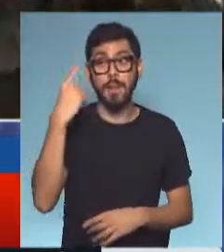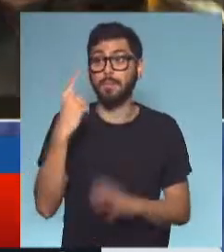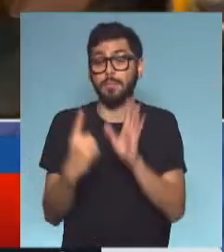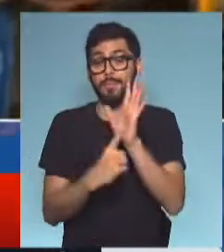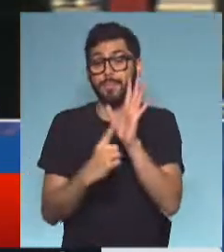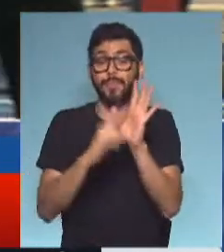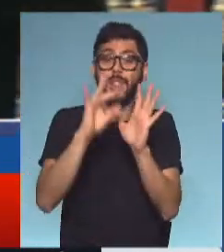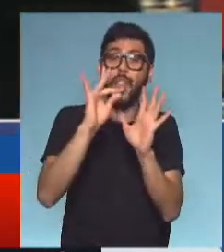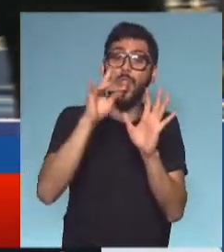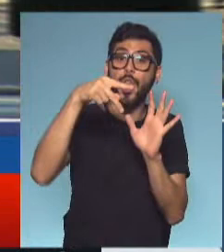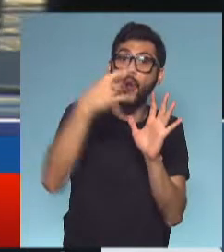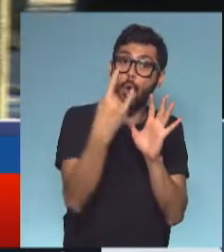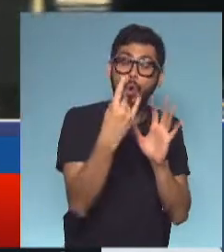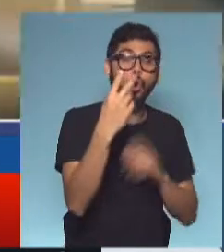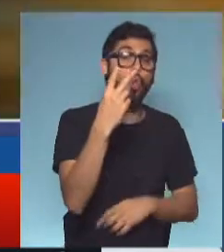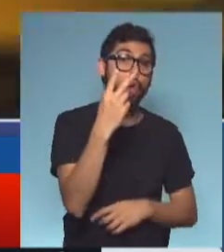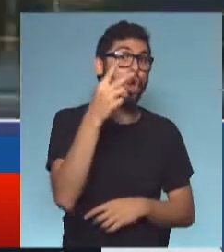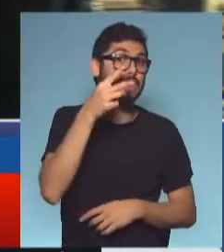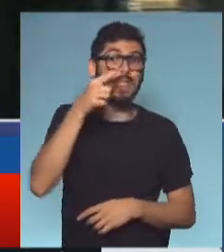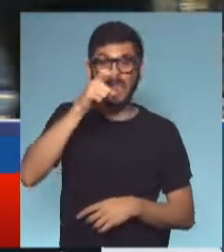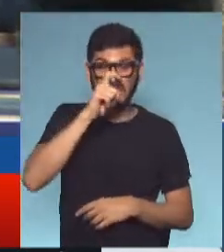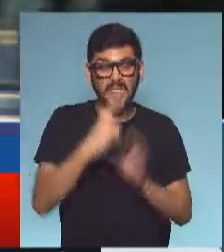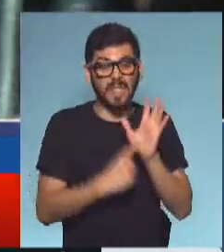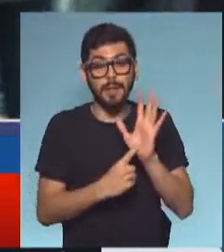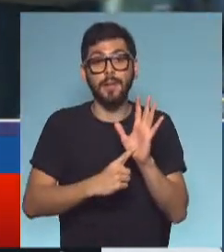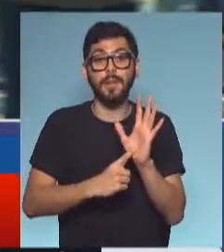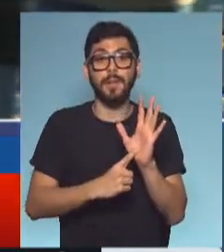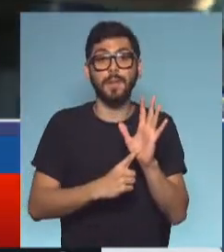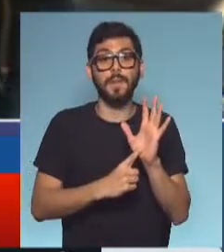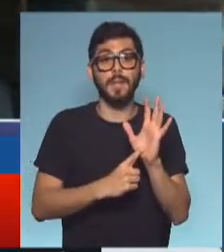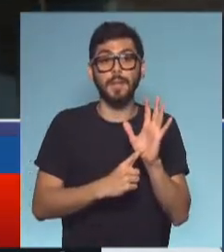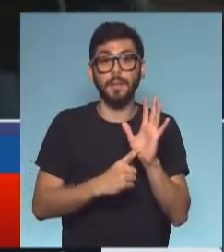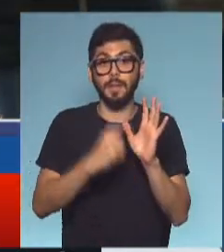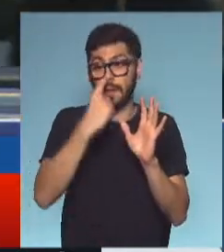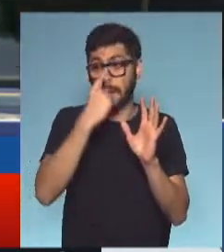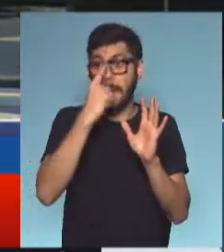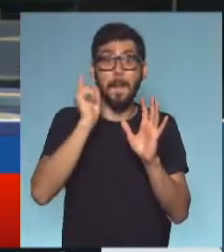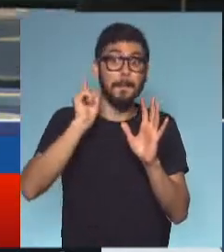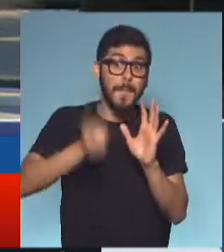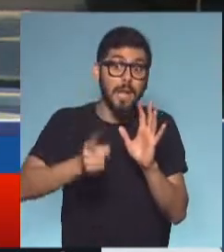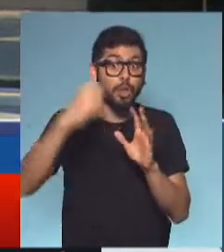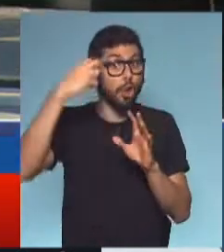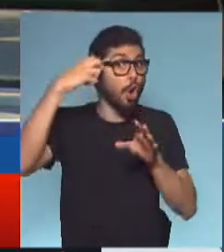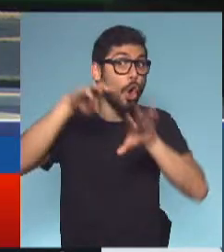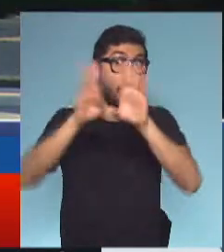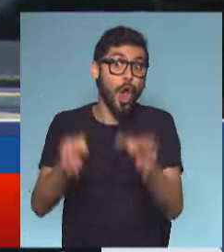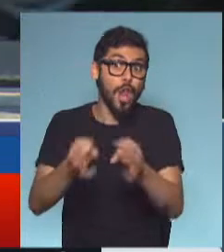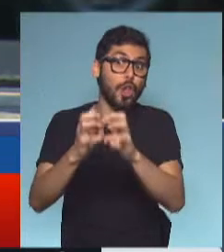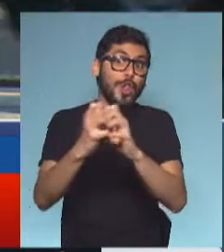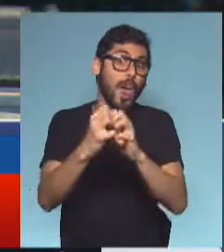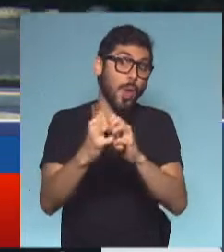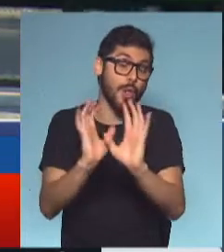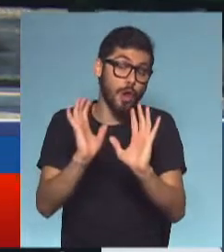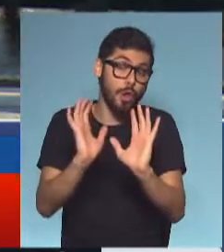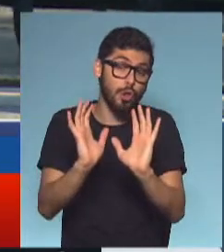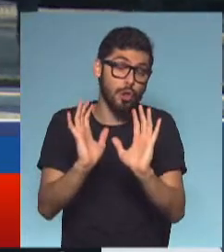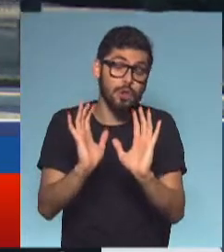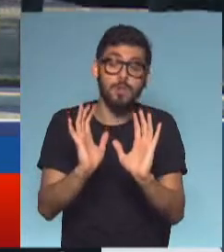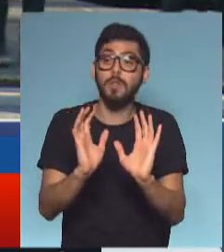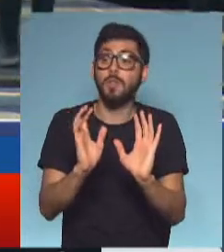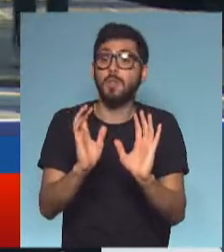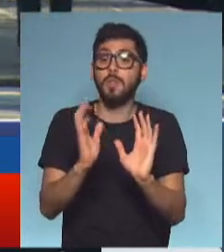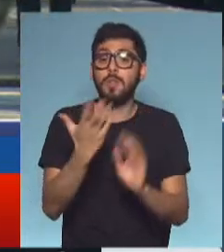DNU 287 y que además están siendo discutidas en el Congreso de la Nación. O sea que una vez que el gobierno nacional decidió